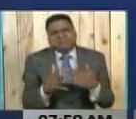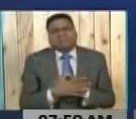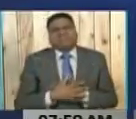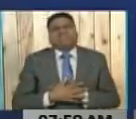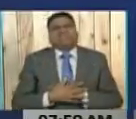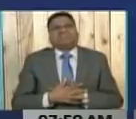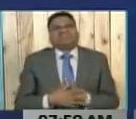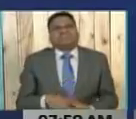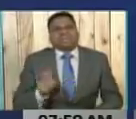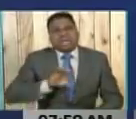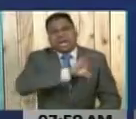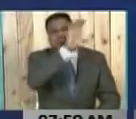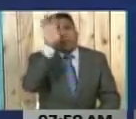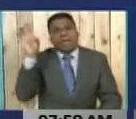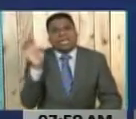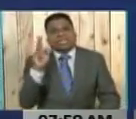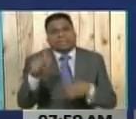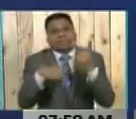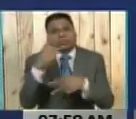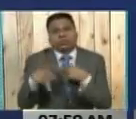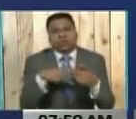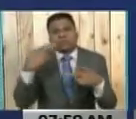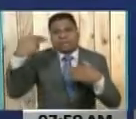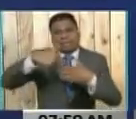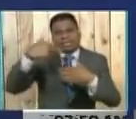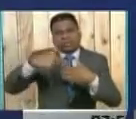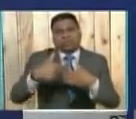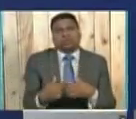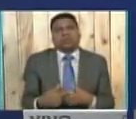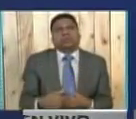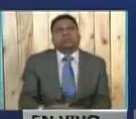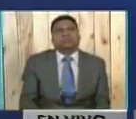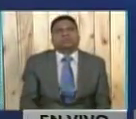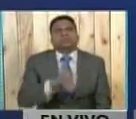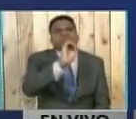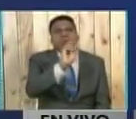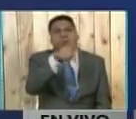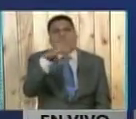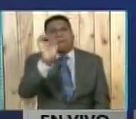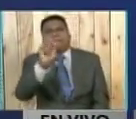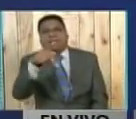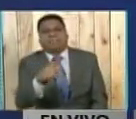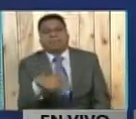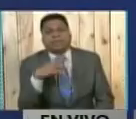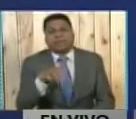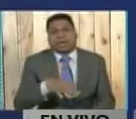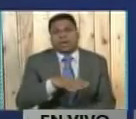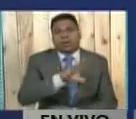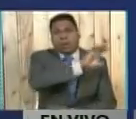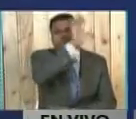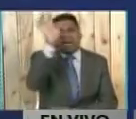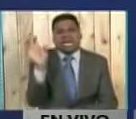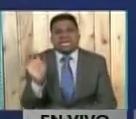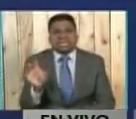de que los países productores de petróleo de la OPEP y los países productores de petróleo no